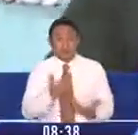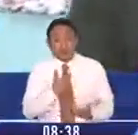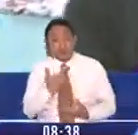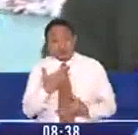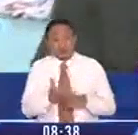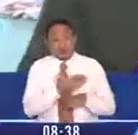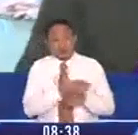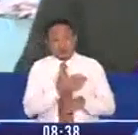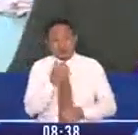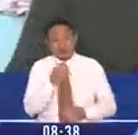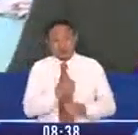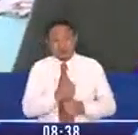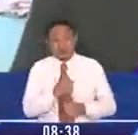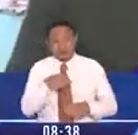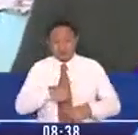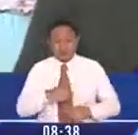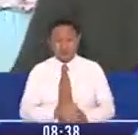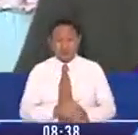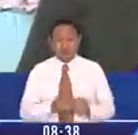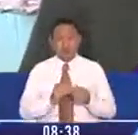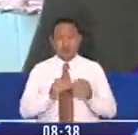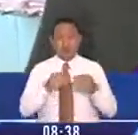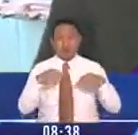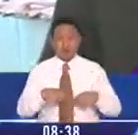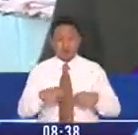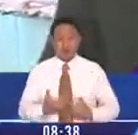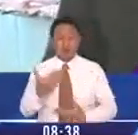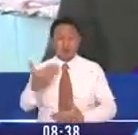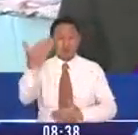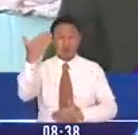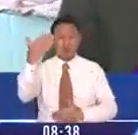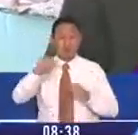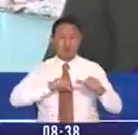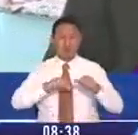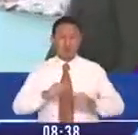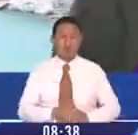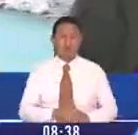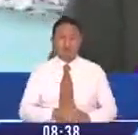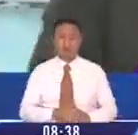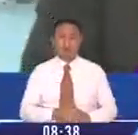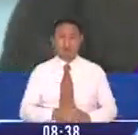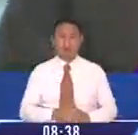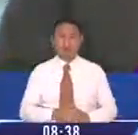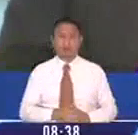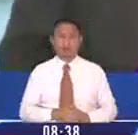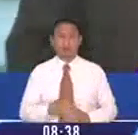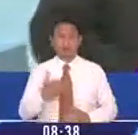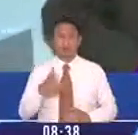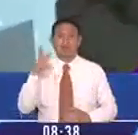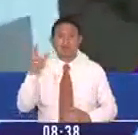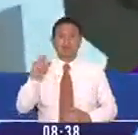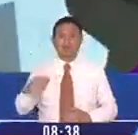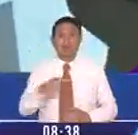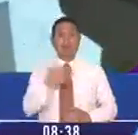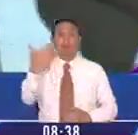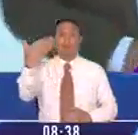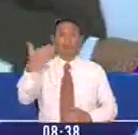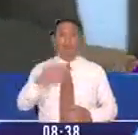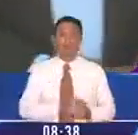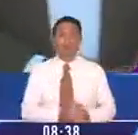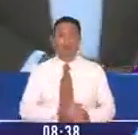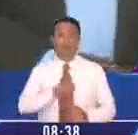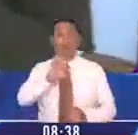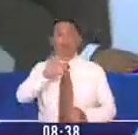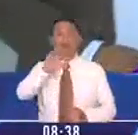hemos nacido y nos hemos formado y ahora estamos dignamente administrando este querido cantón. Así ustedes han podido escuchar entonces al alcalde de Rumiñahui,